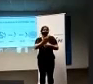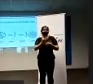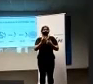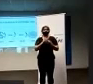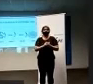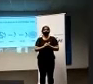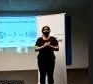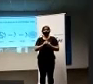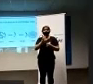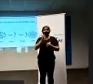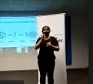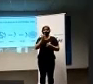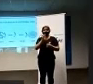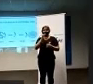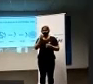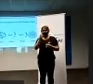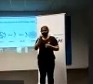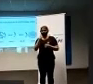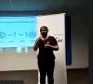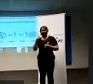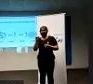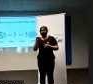8.980.678. La primera dosis correspondió a